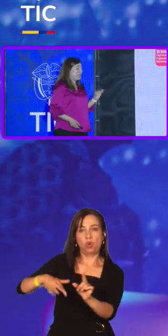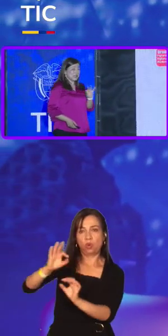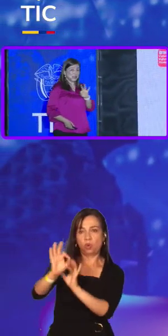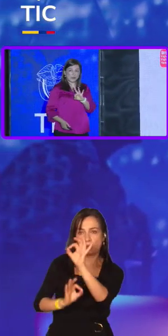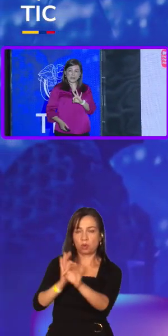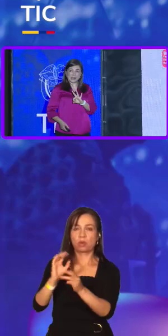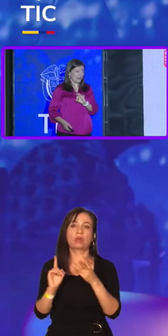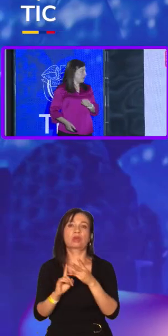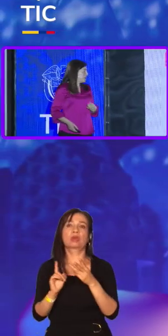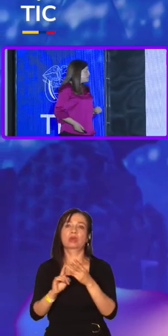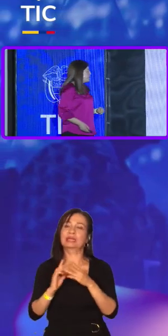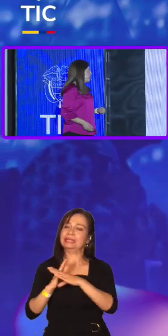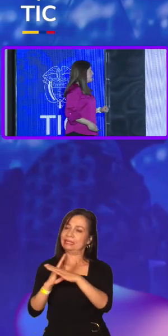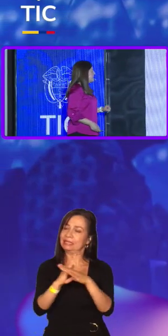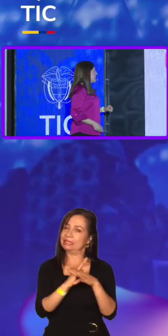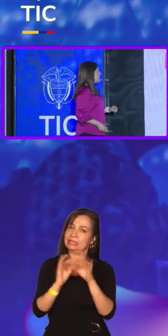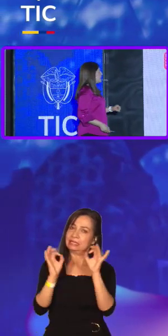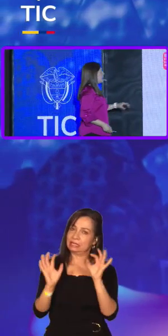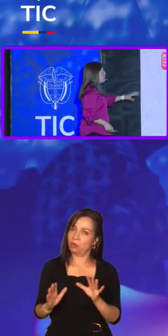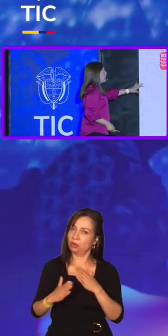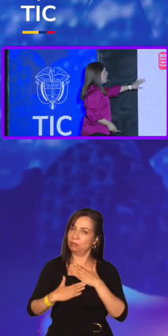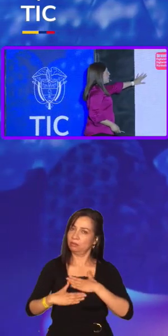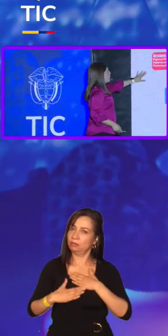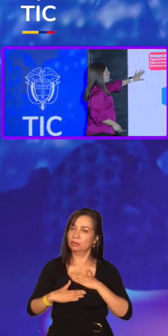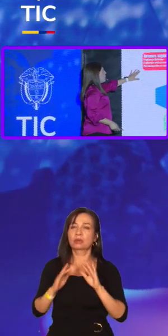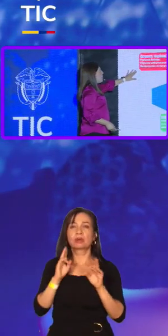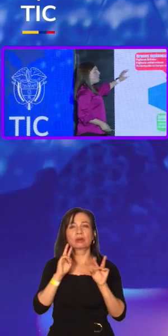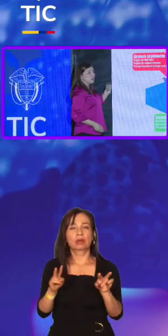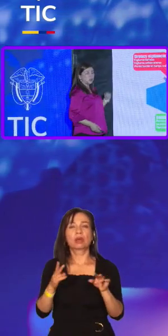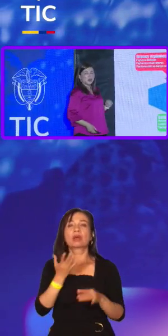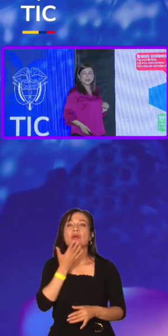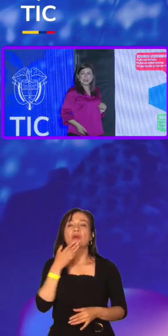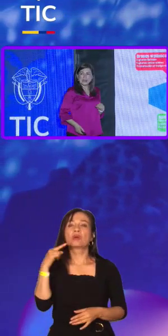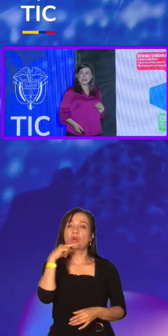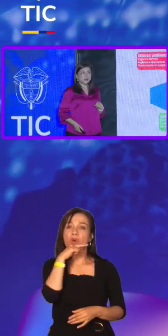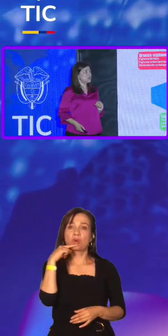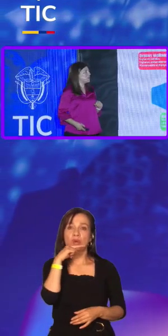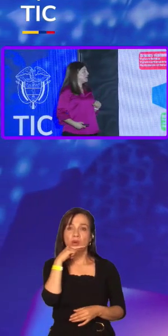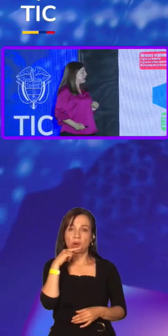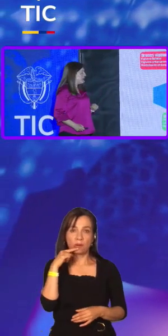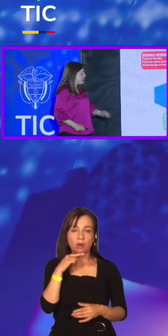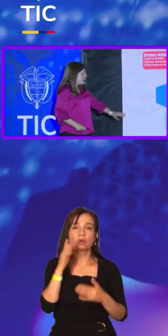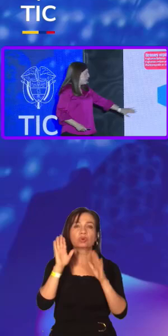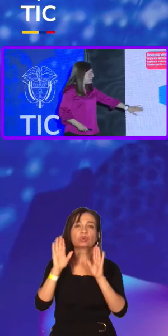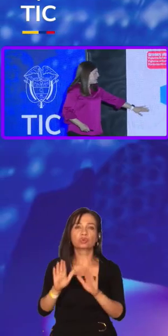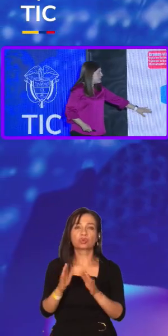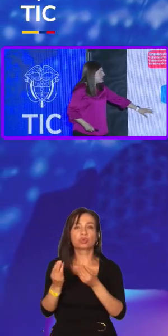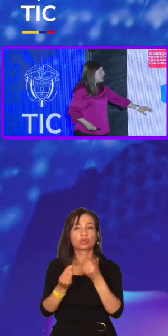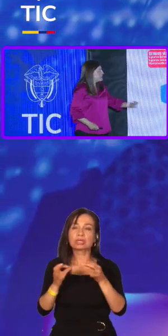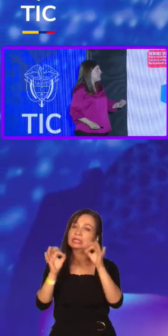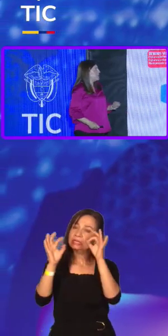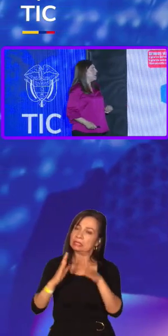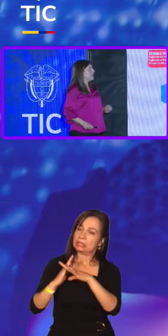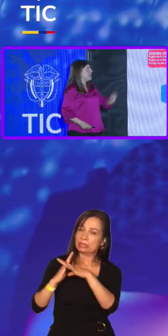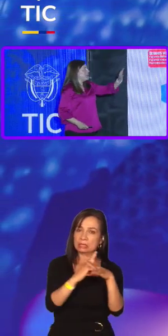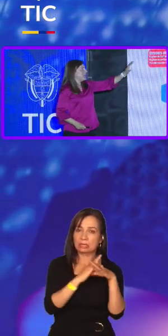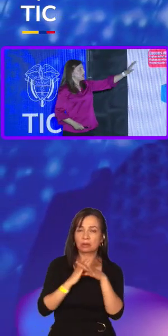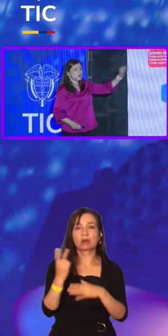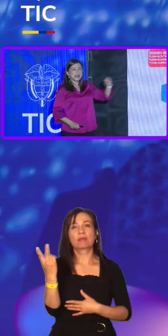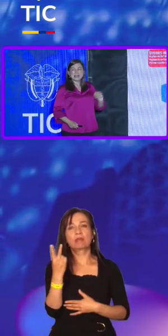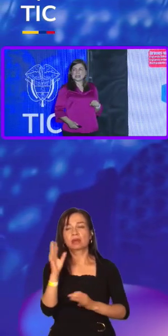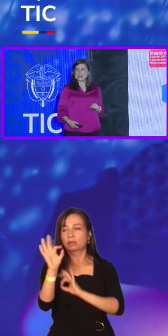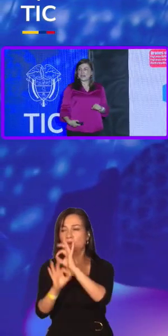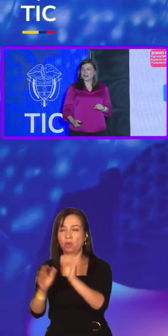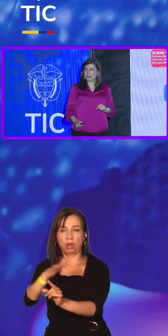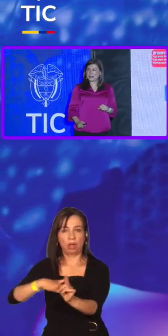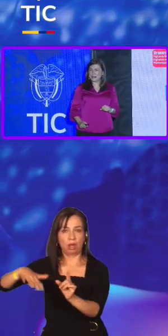sostenibilidad y la seguridad. Entonces, ven ustedes acá en color rojo todo lo que tiene que ver con seguridad, en verde sostenibilidad